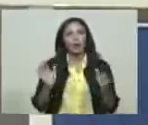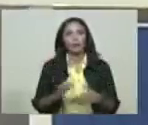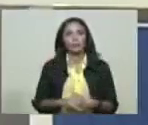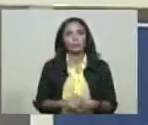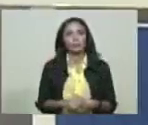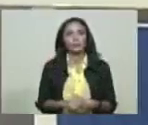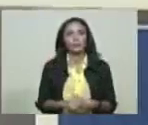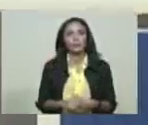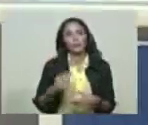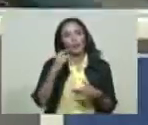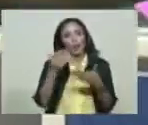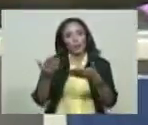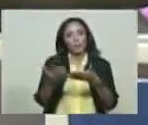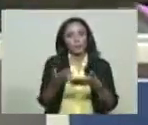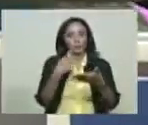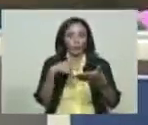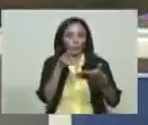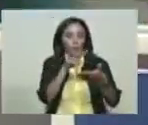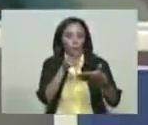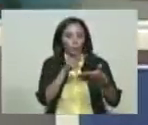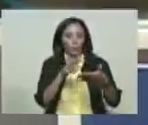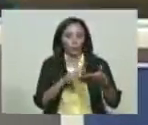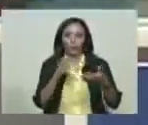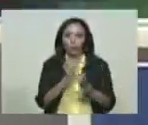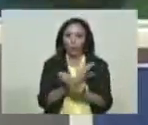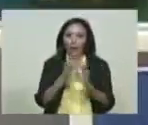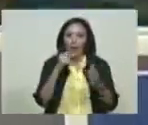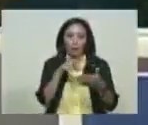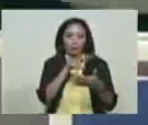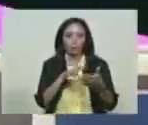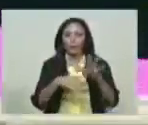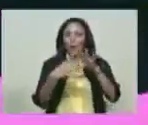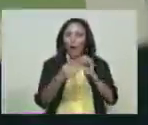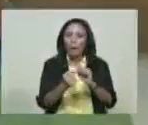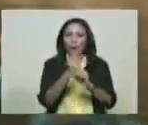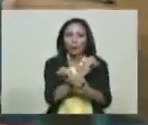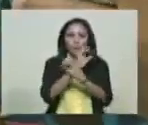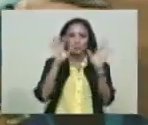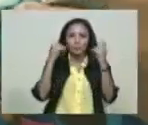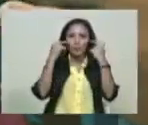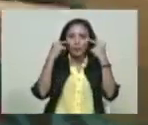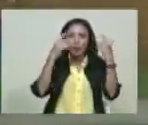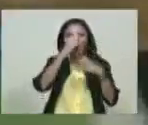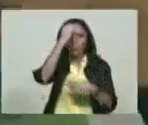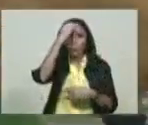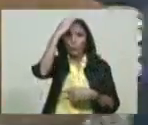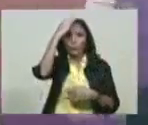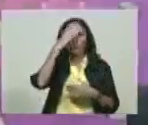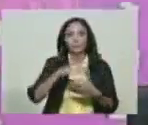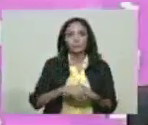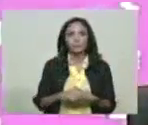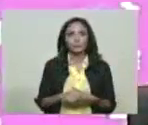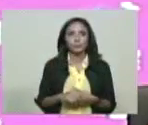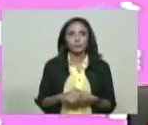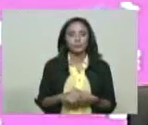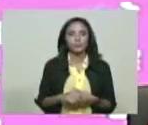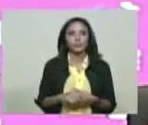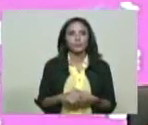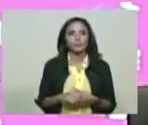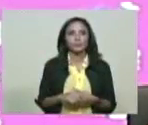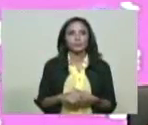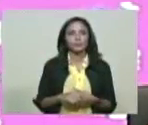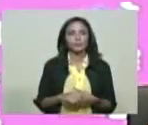no lo agarra se nutre aquí no se nutre se nutre muy bien logrado